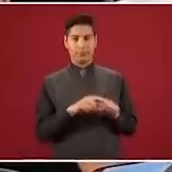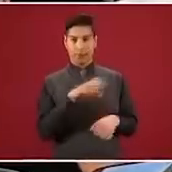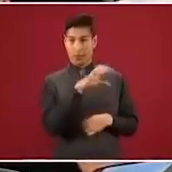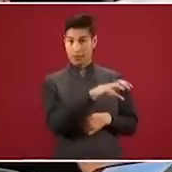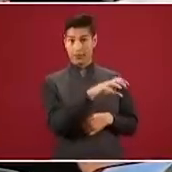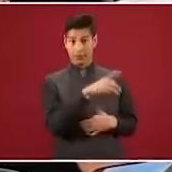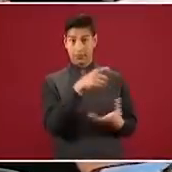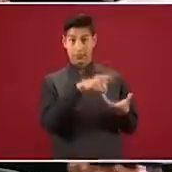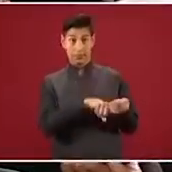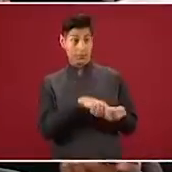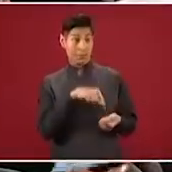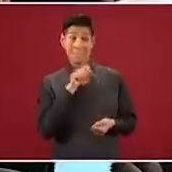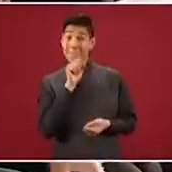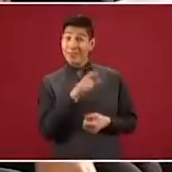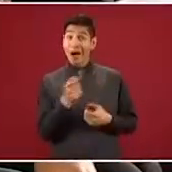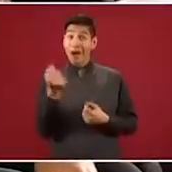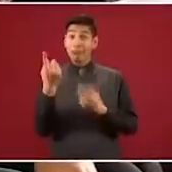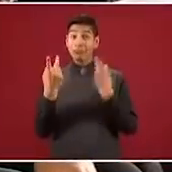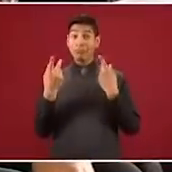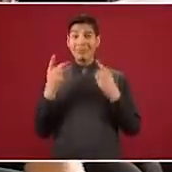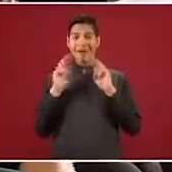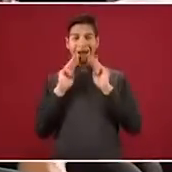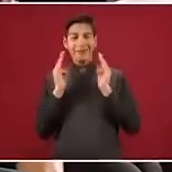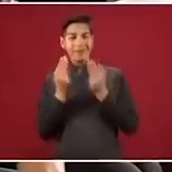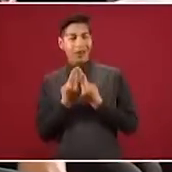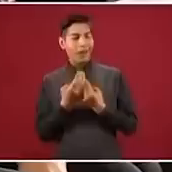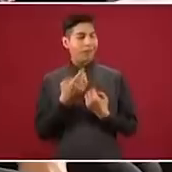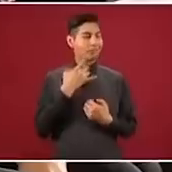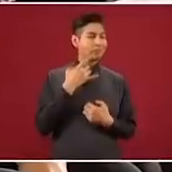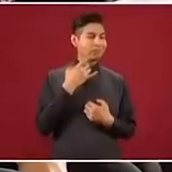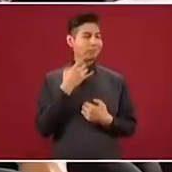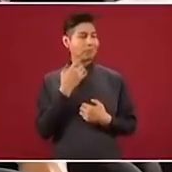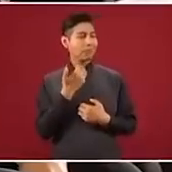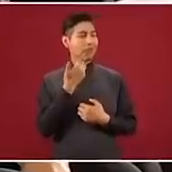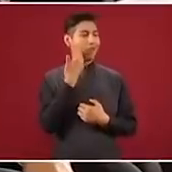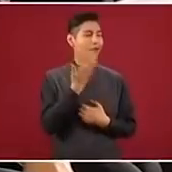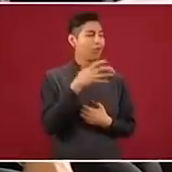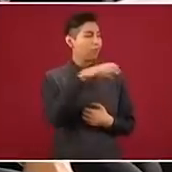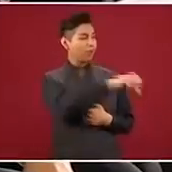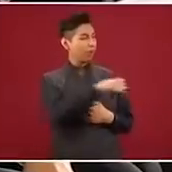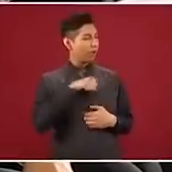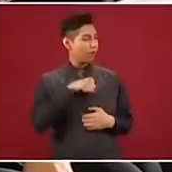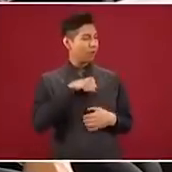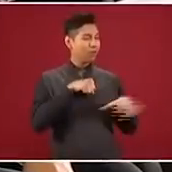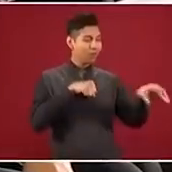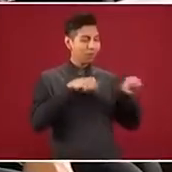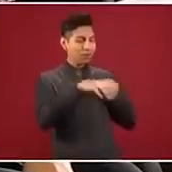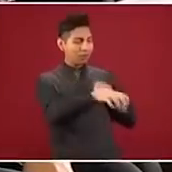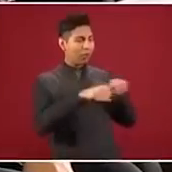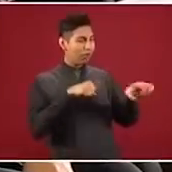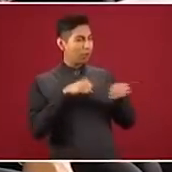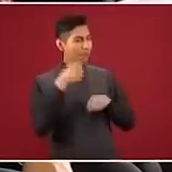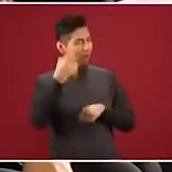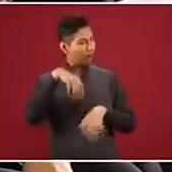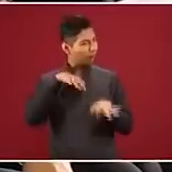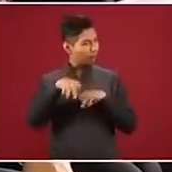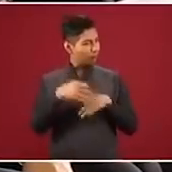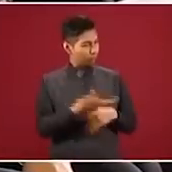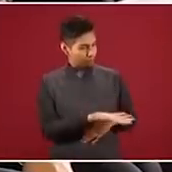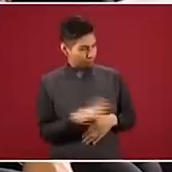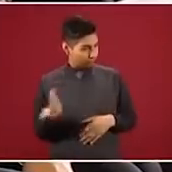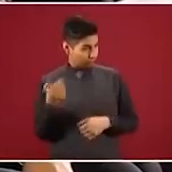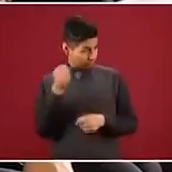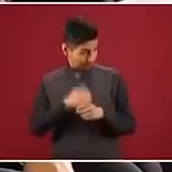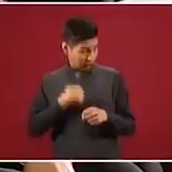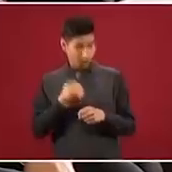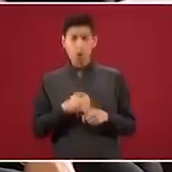va la delincuencia organizada por algunos jóvenes, porque los quieren seguir recuperando o los quieren tener a su servicio. ¿Cómo va a ser esa recuperación de